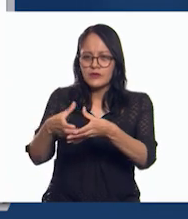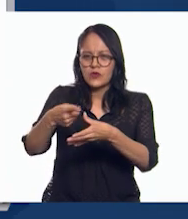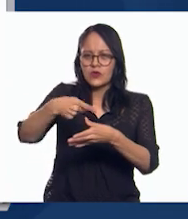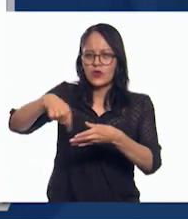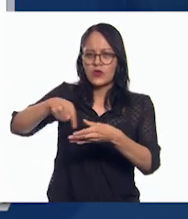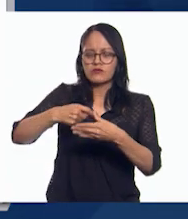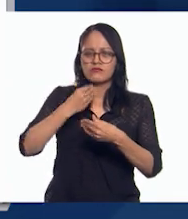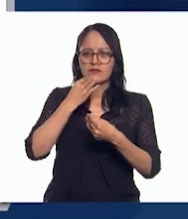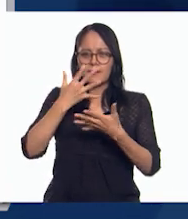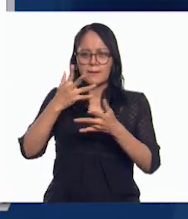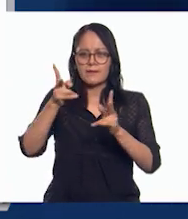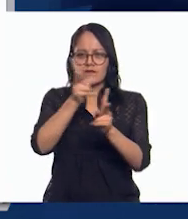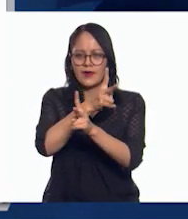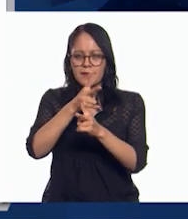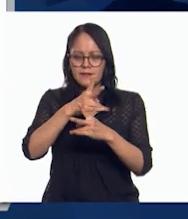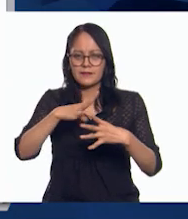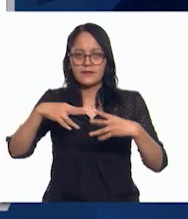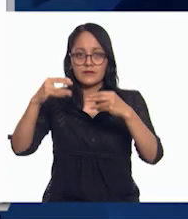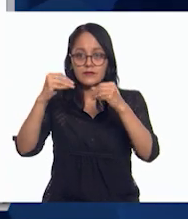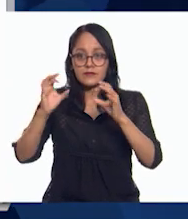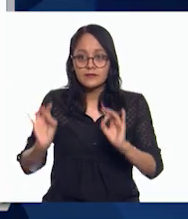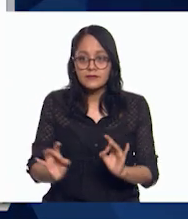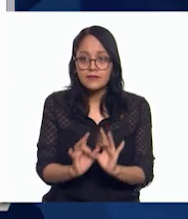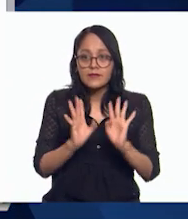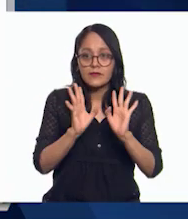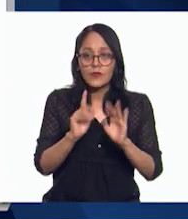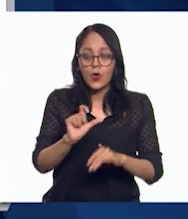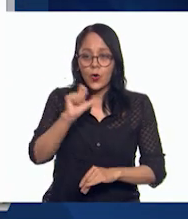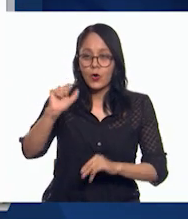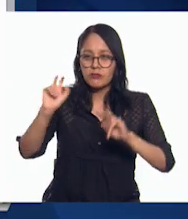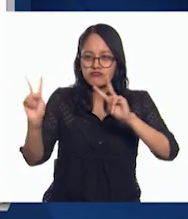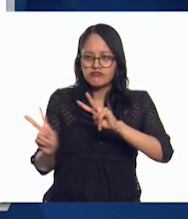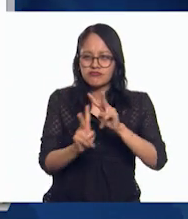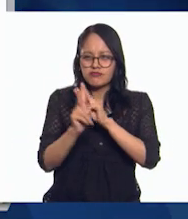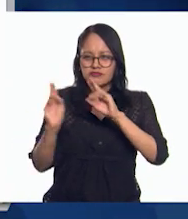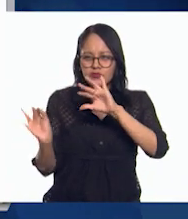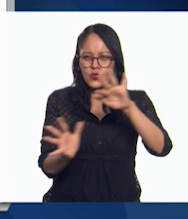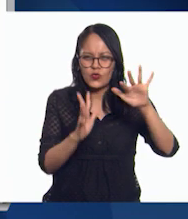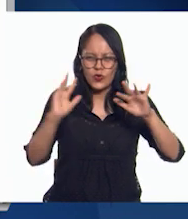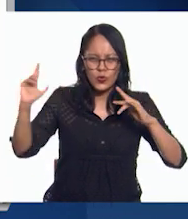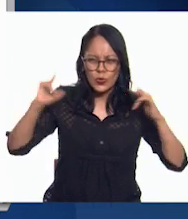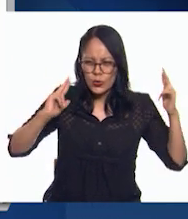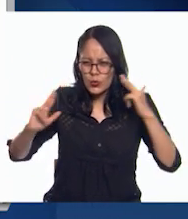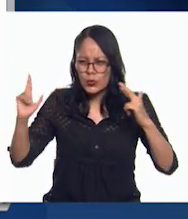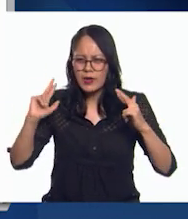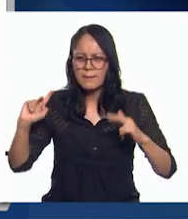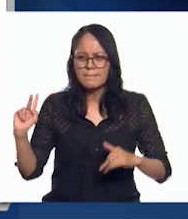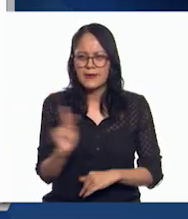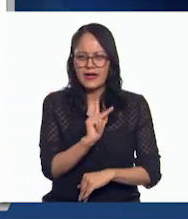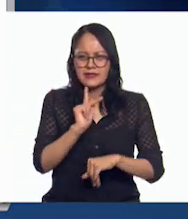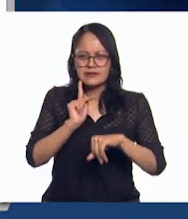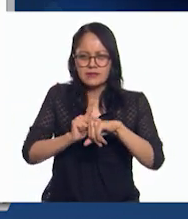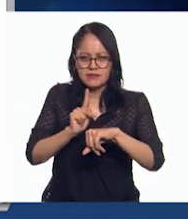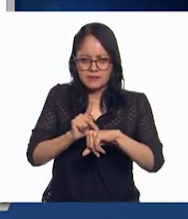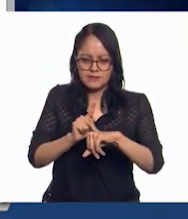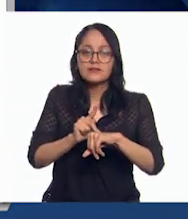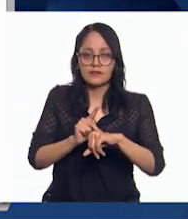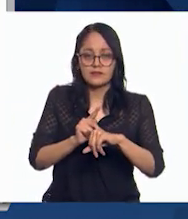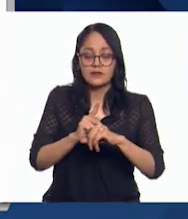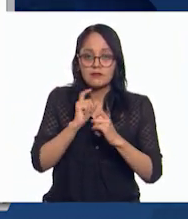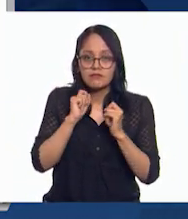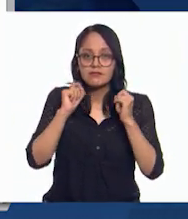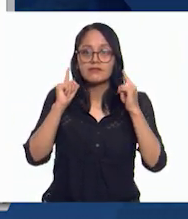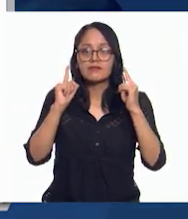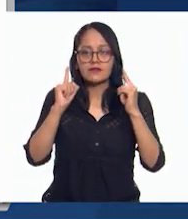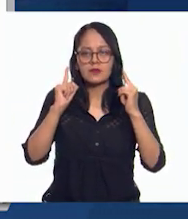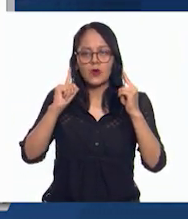aire. De pronto, otra ráfaga, un zumbido, como una roca. Despertar, un